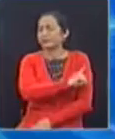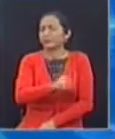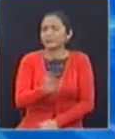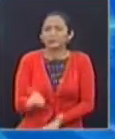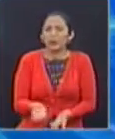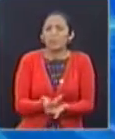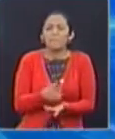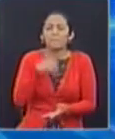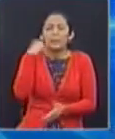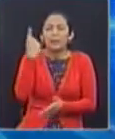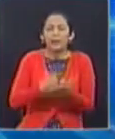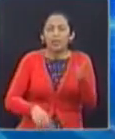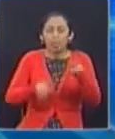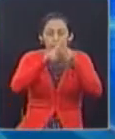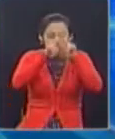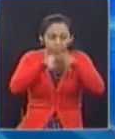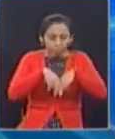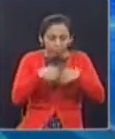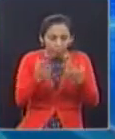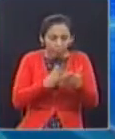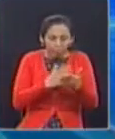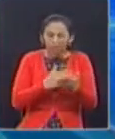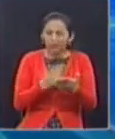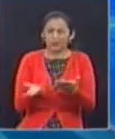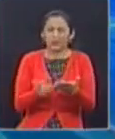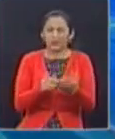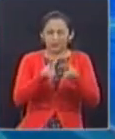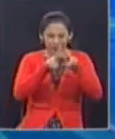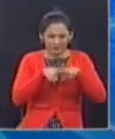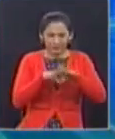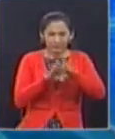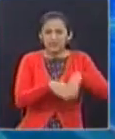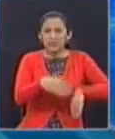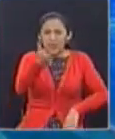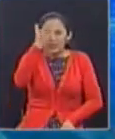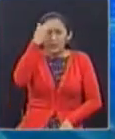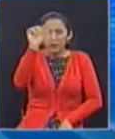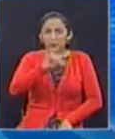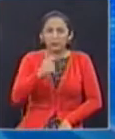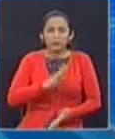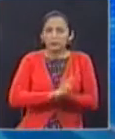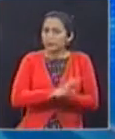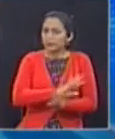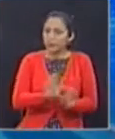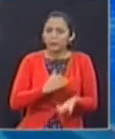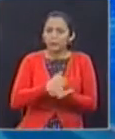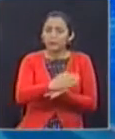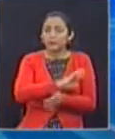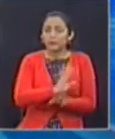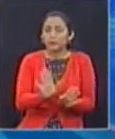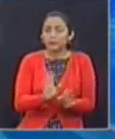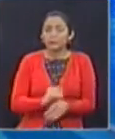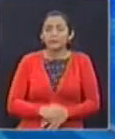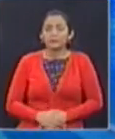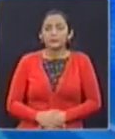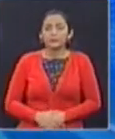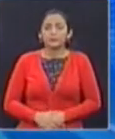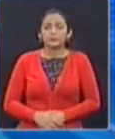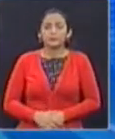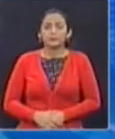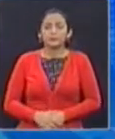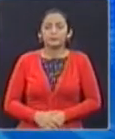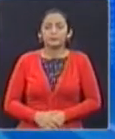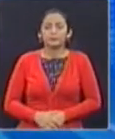sobre una ley que le metió una dinamita al aparato productivo nacional en materia de desarrollo inmobiliario y de construcción. En el ámbito